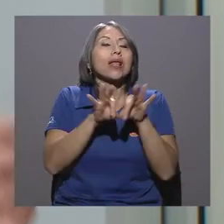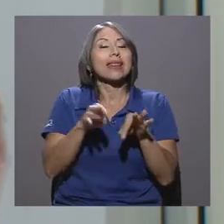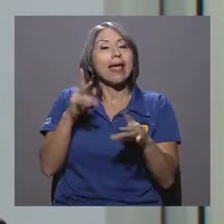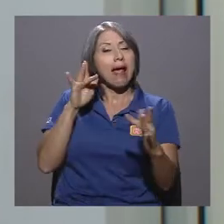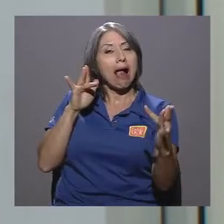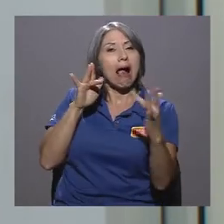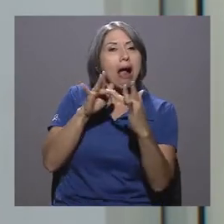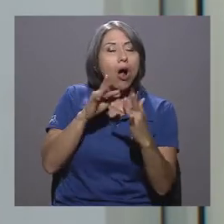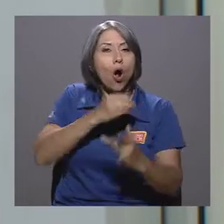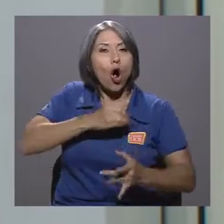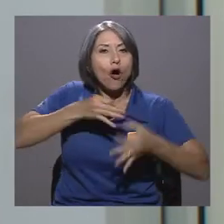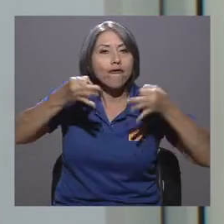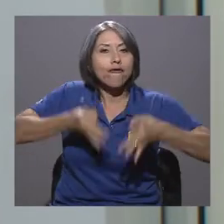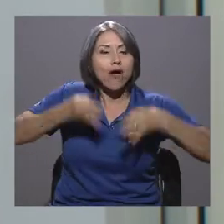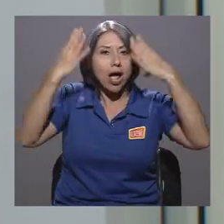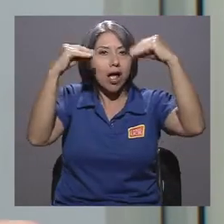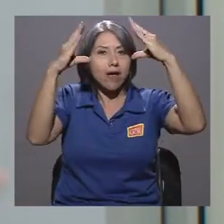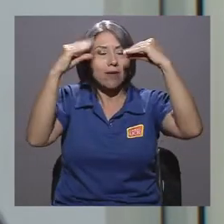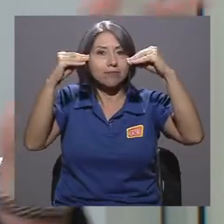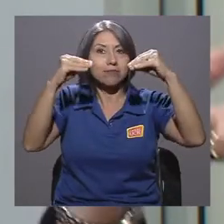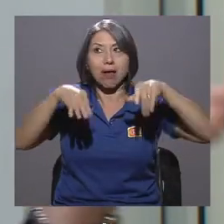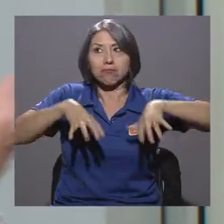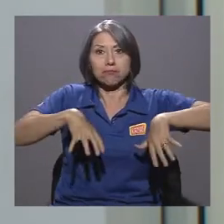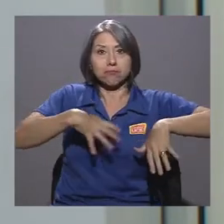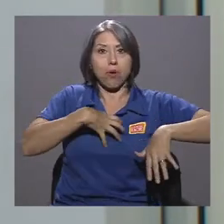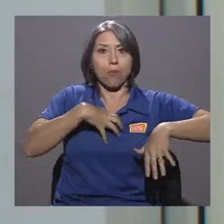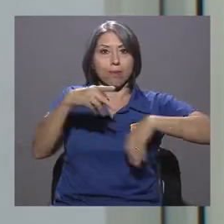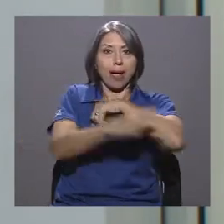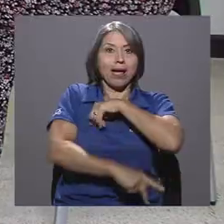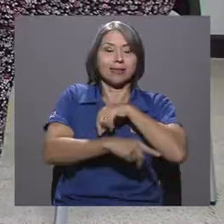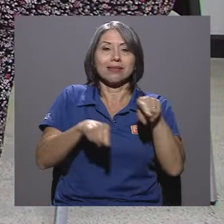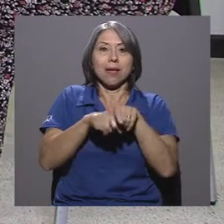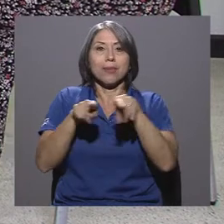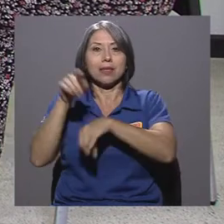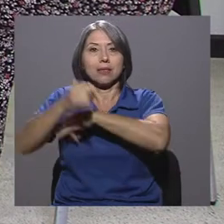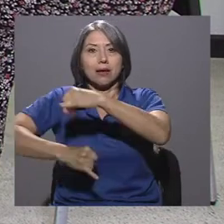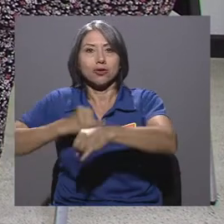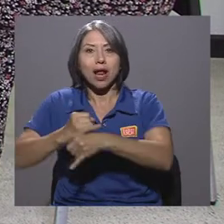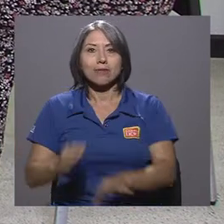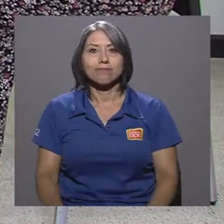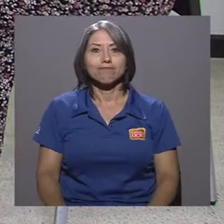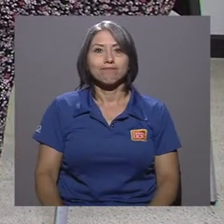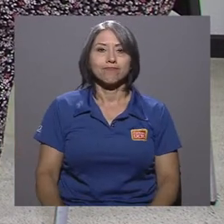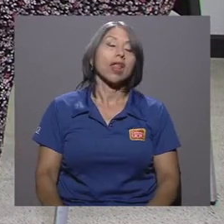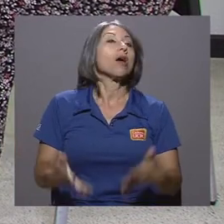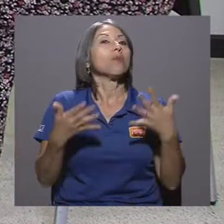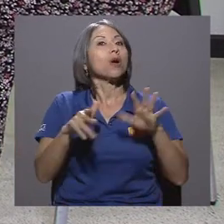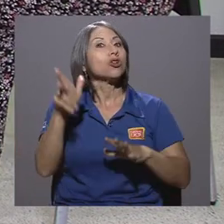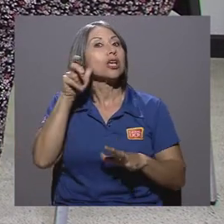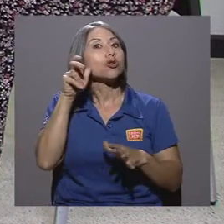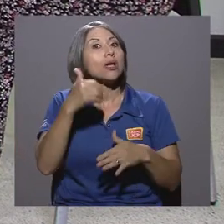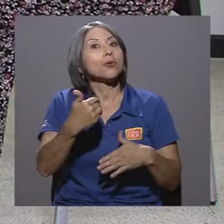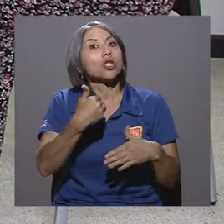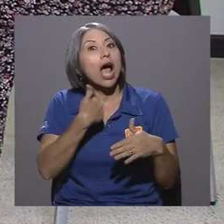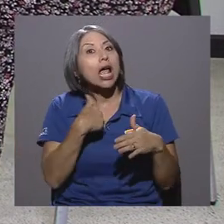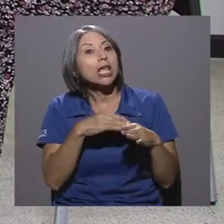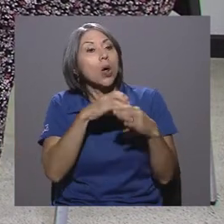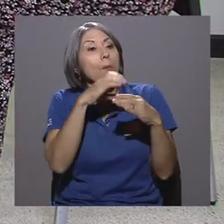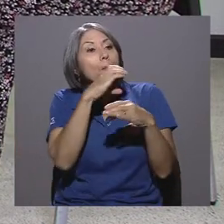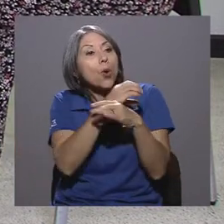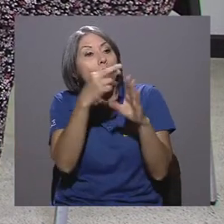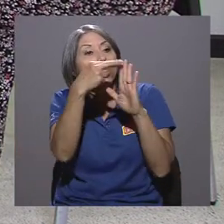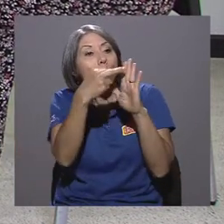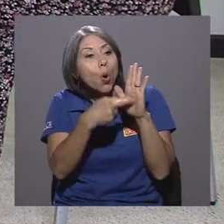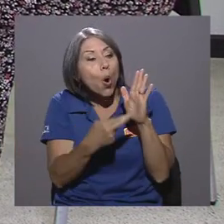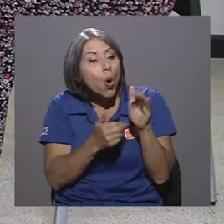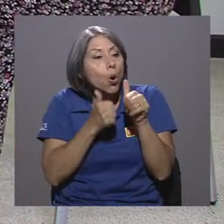oficiales o a los medios oficiales de información a nivel país y a nivel internacional. Y esto es, bueno, lo que escuchamos, que hay protocolo de una cosa y protocolo,